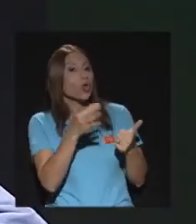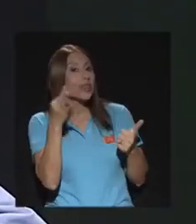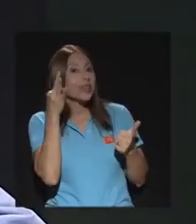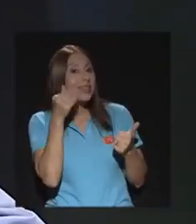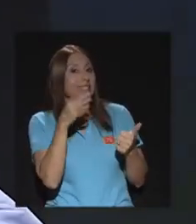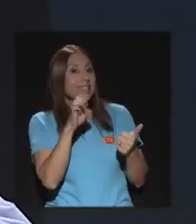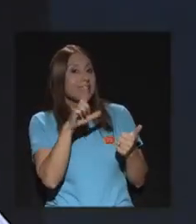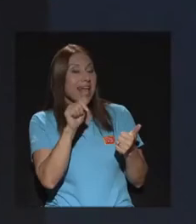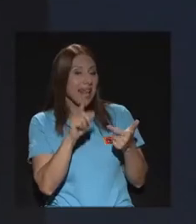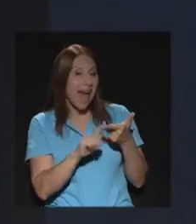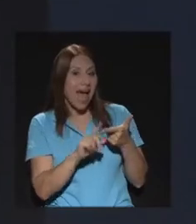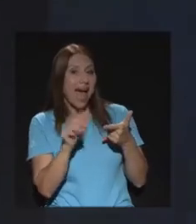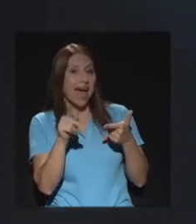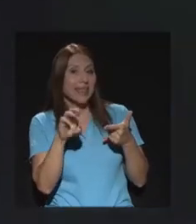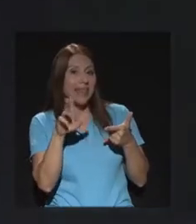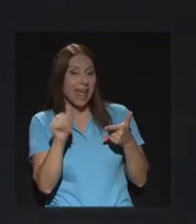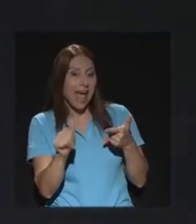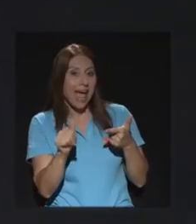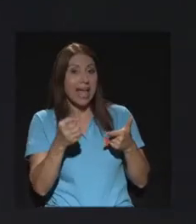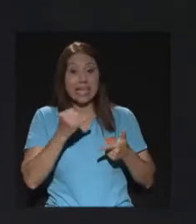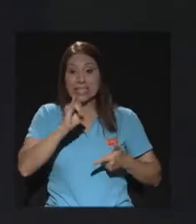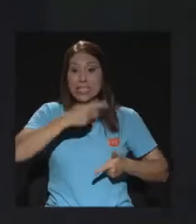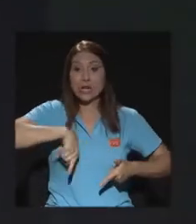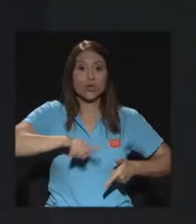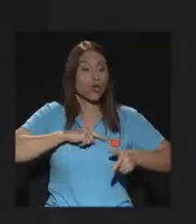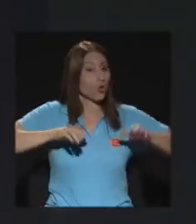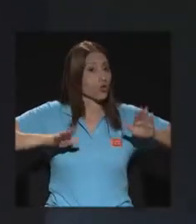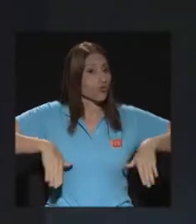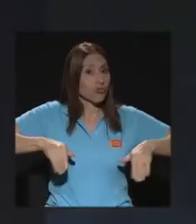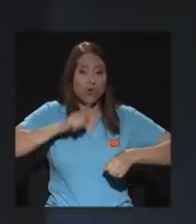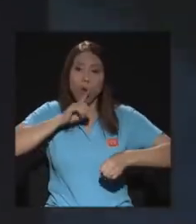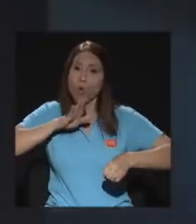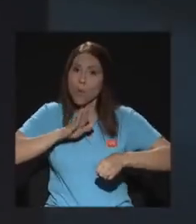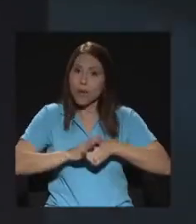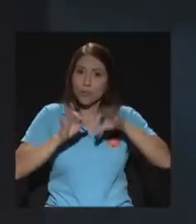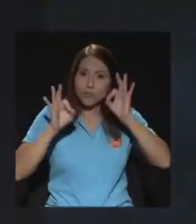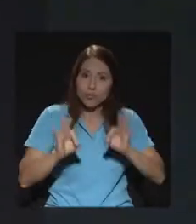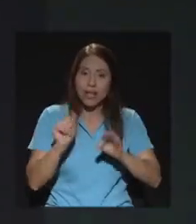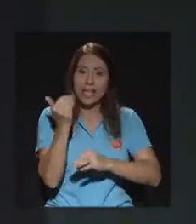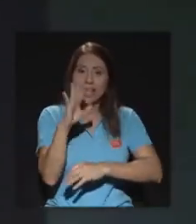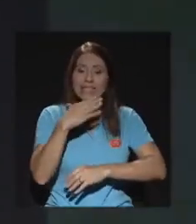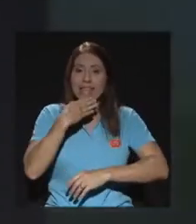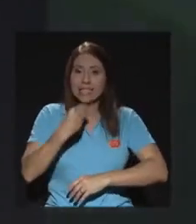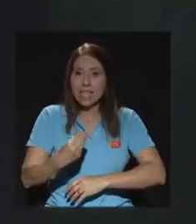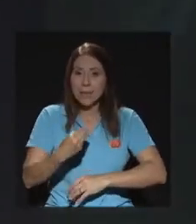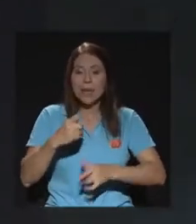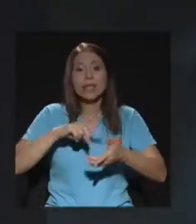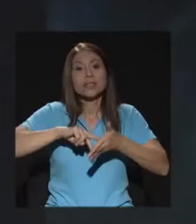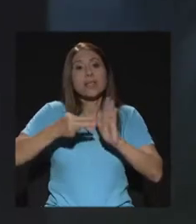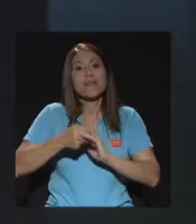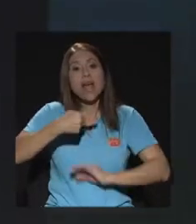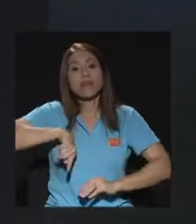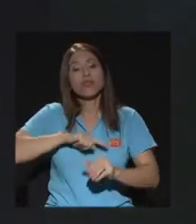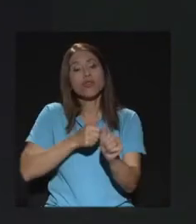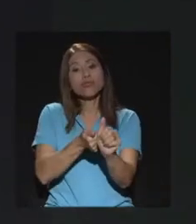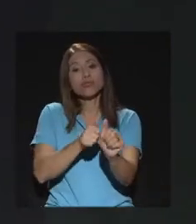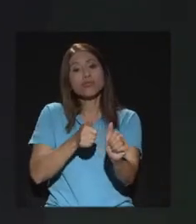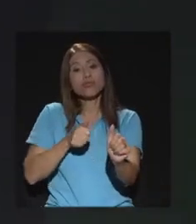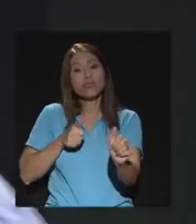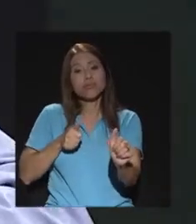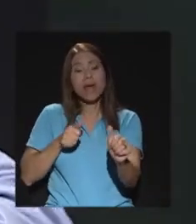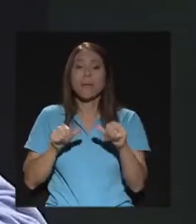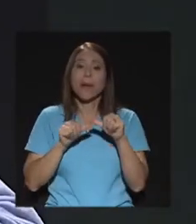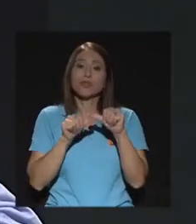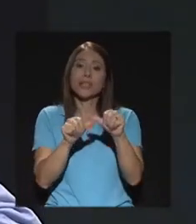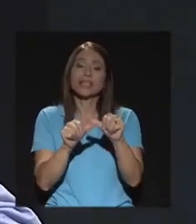doña Andrea. Si no cumplimos el 15 de diciembre, lo que se va a seguir es que vamos a seguir retrasados, vamos a seguir